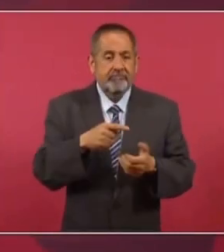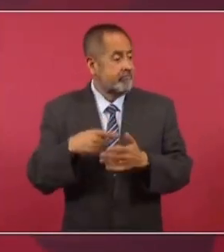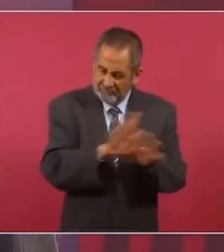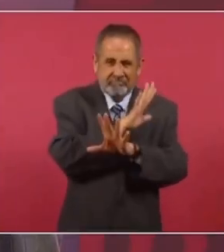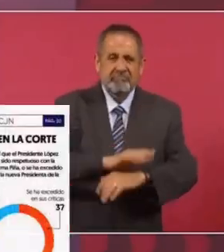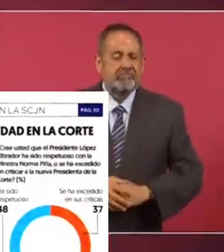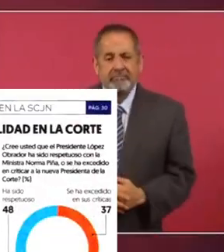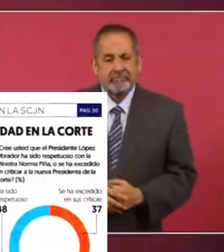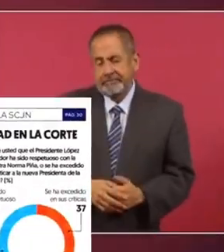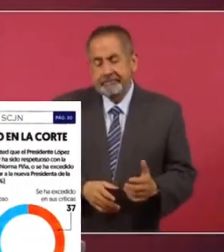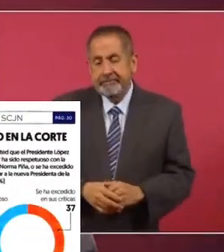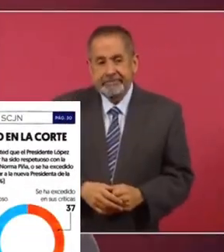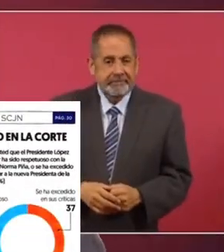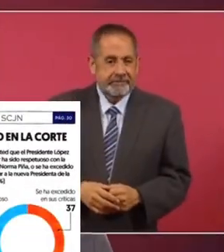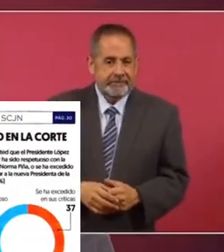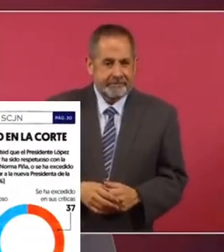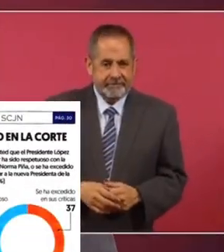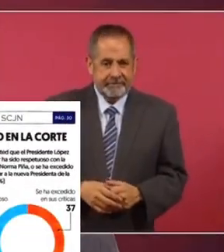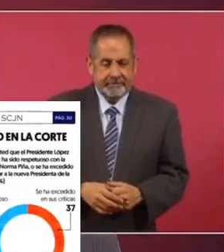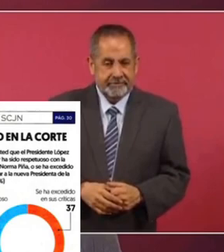Poder Judicial, porque